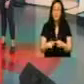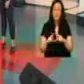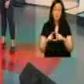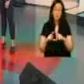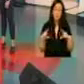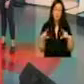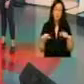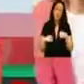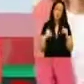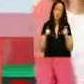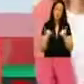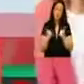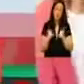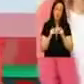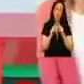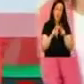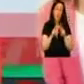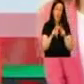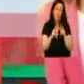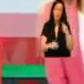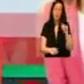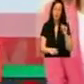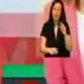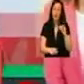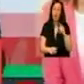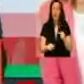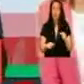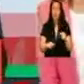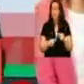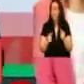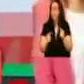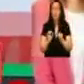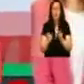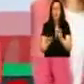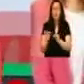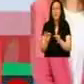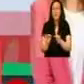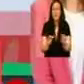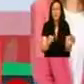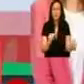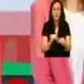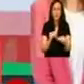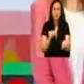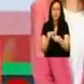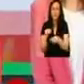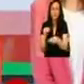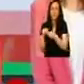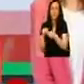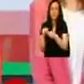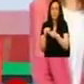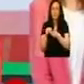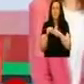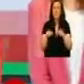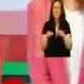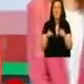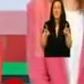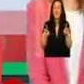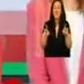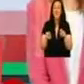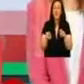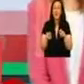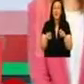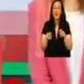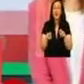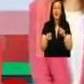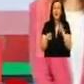un ratito, todo pesito vale y suma. Y bueno, entre todos hemos logrado recaudar esta cifra, que